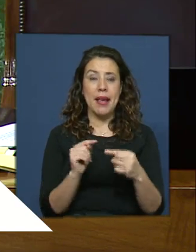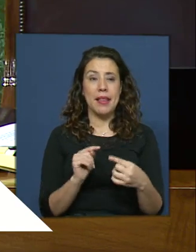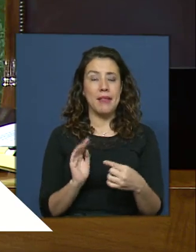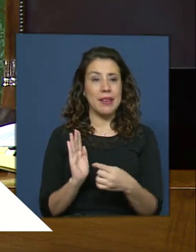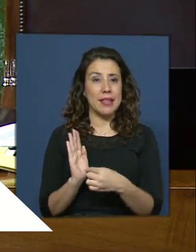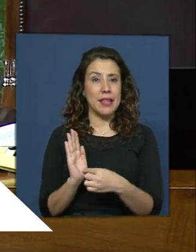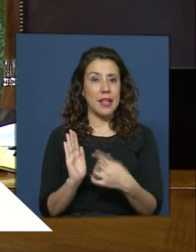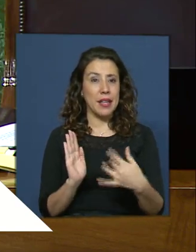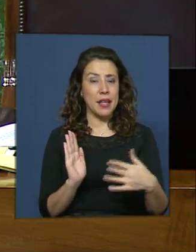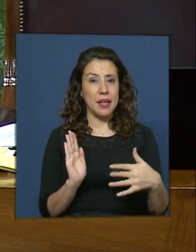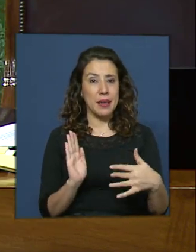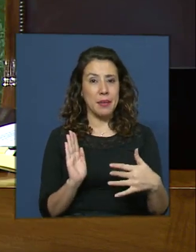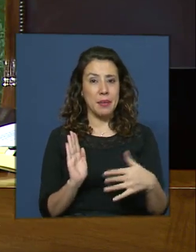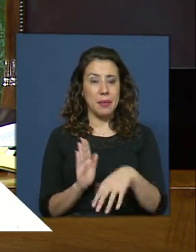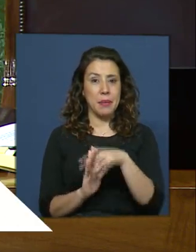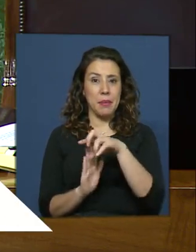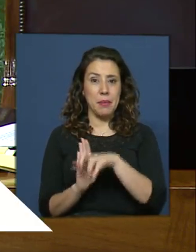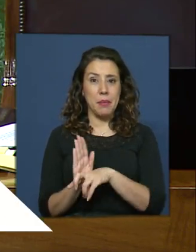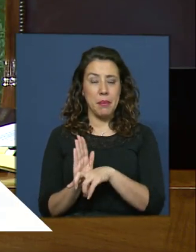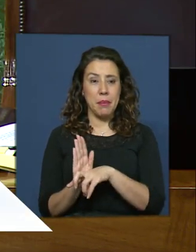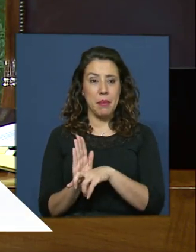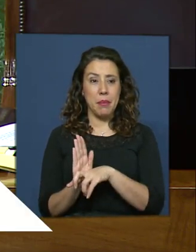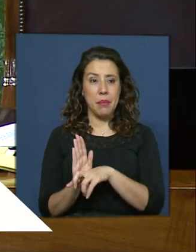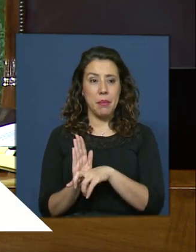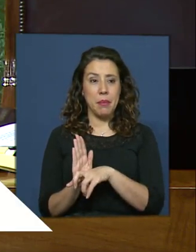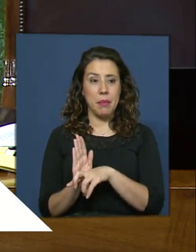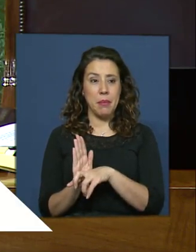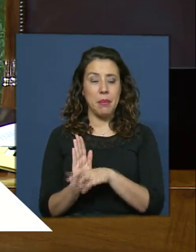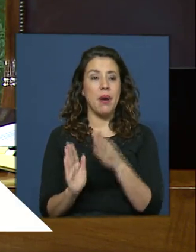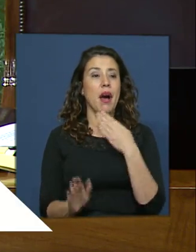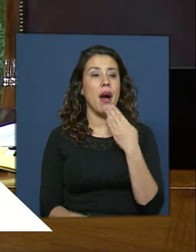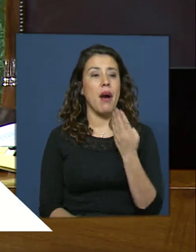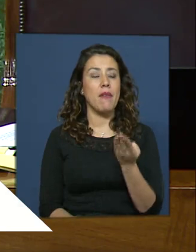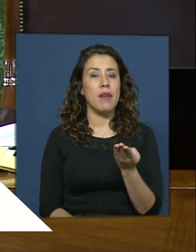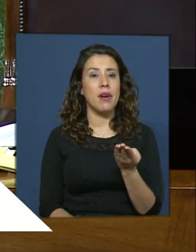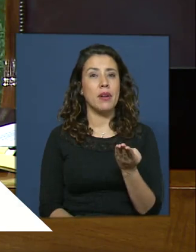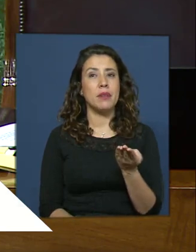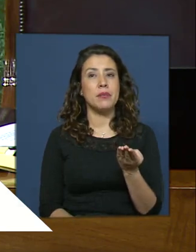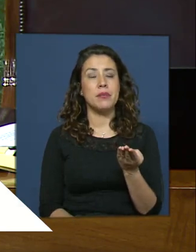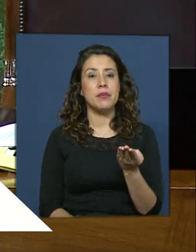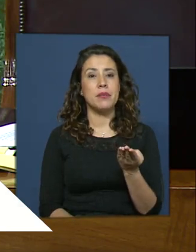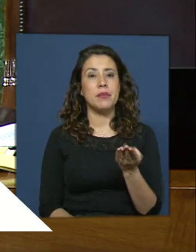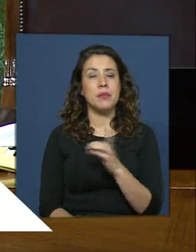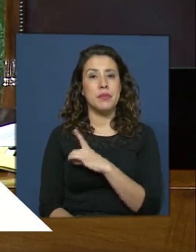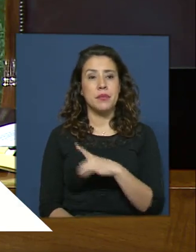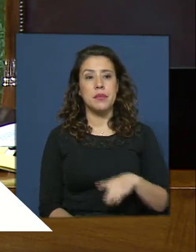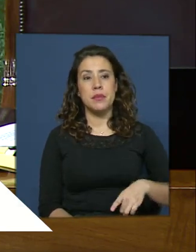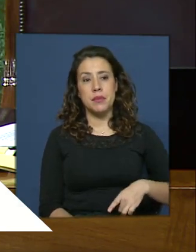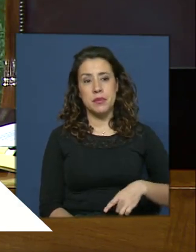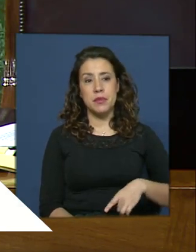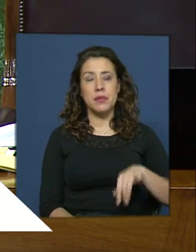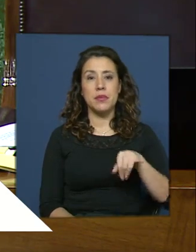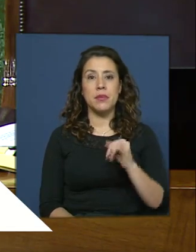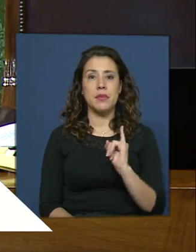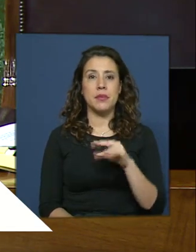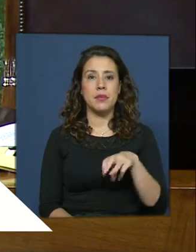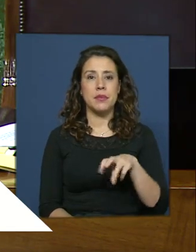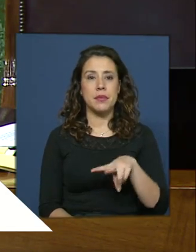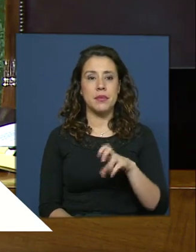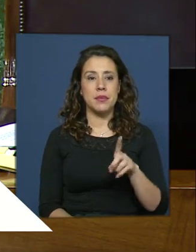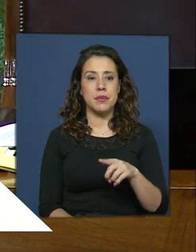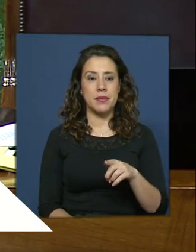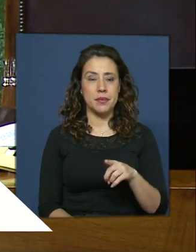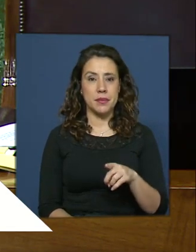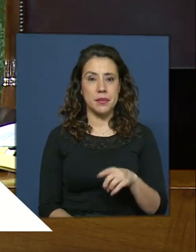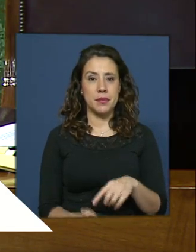tan importante proyecto como he enunciado, le ofrecemos la palabra de inmediato al diputado Tucapel Jiménez de la bancada